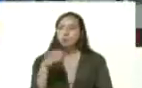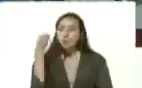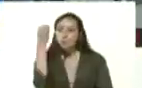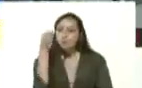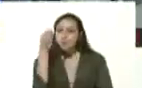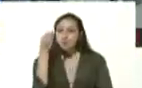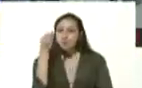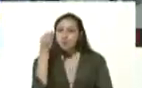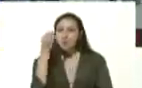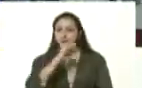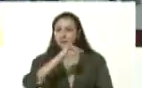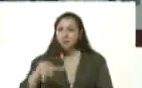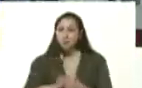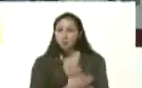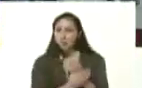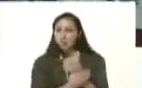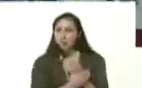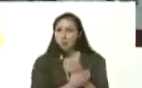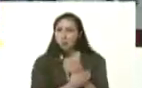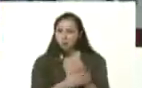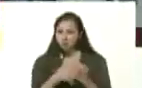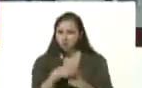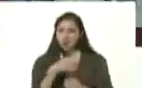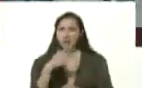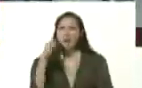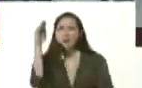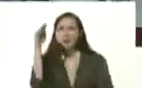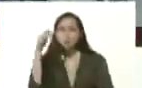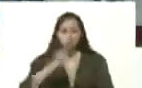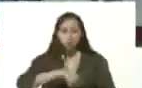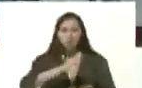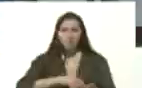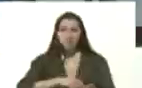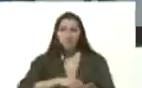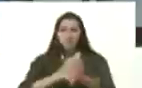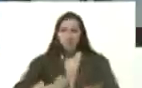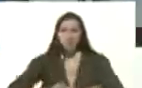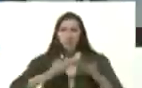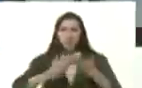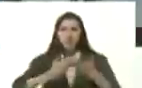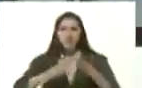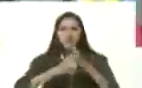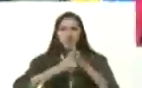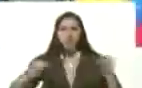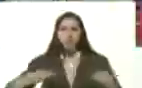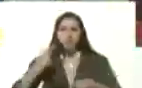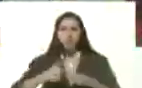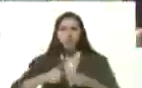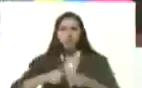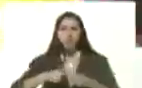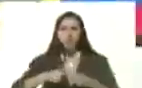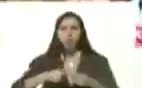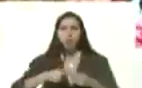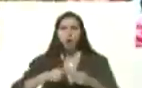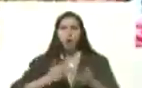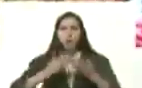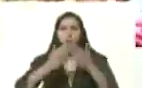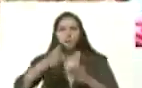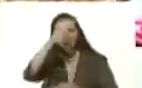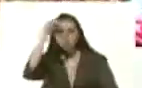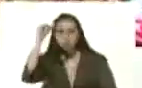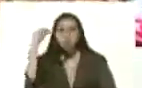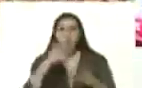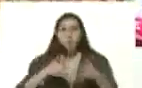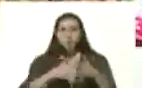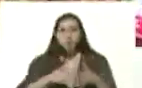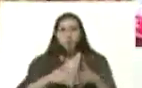les firme si llévense el petróleo de Venezuela. Ni una gota de petróleo se llevarían de Venezuela de imponer en Venezuela algún tipo de